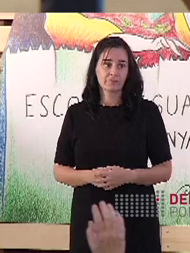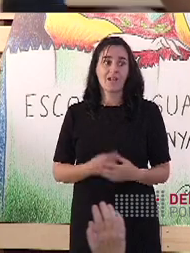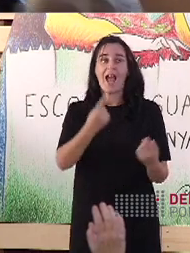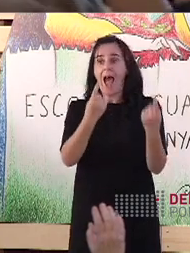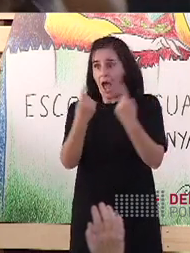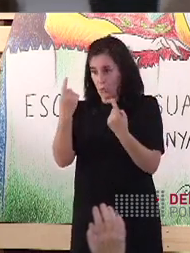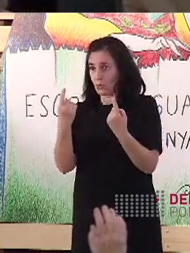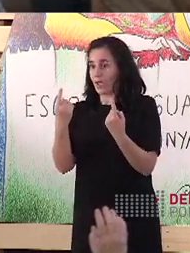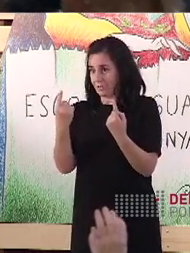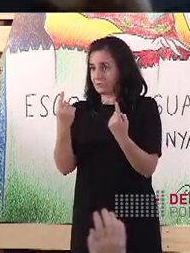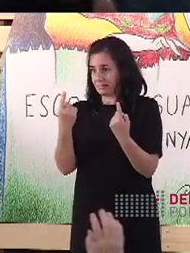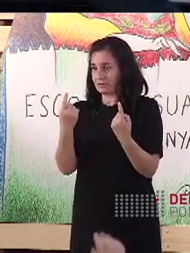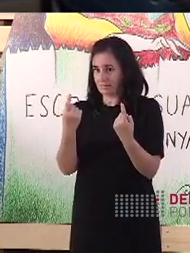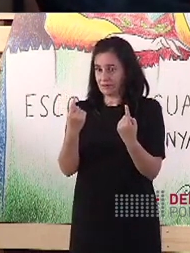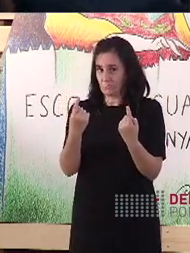¿Alguna vez?